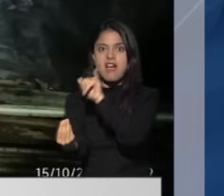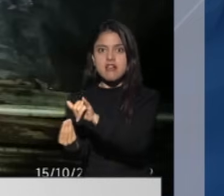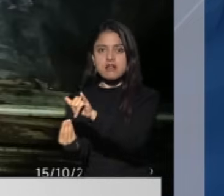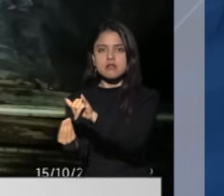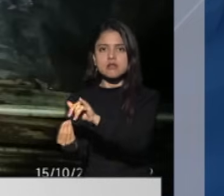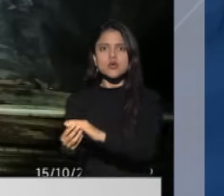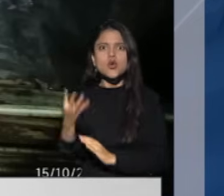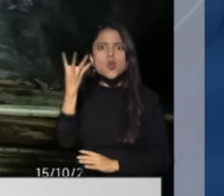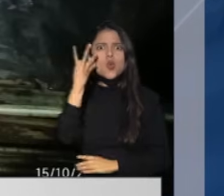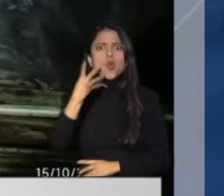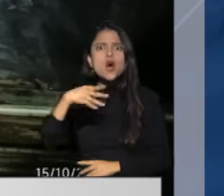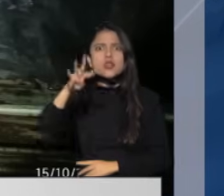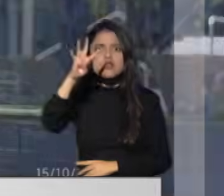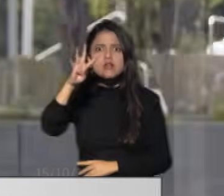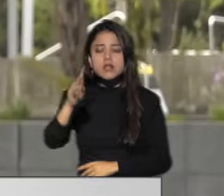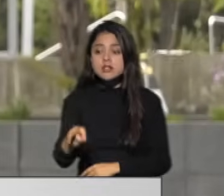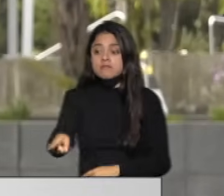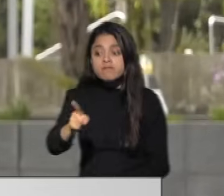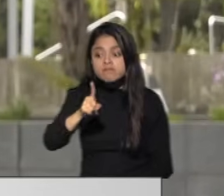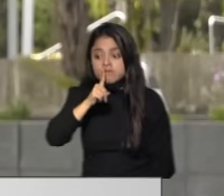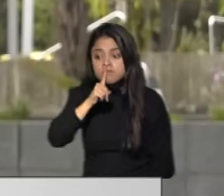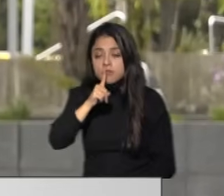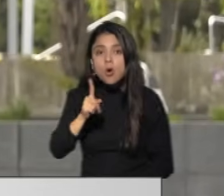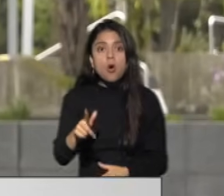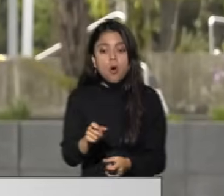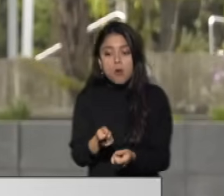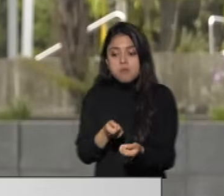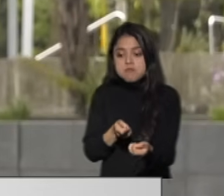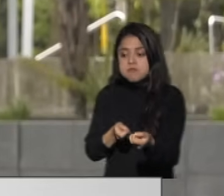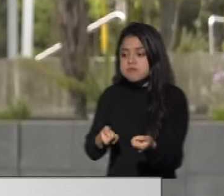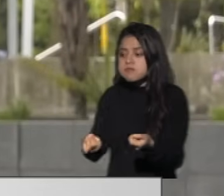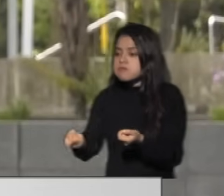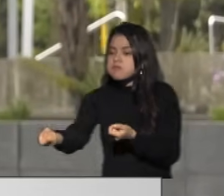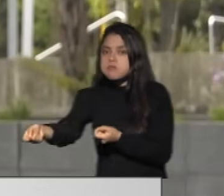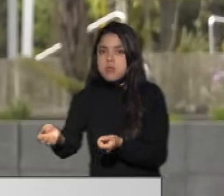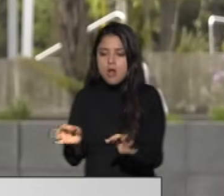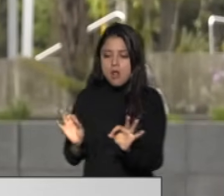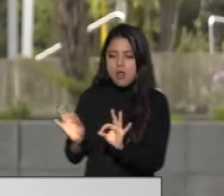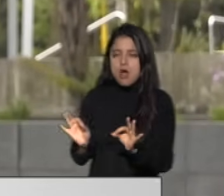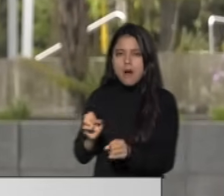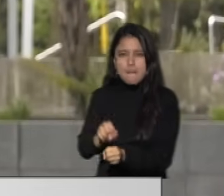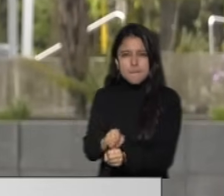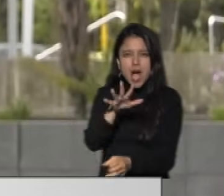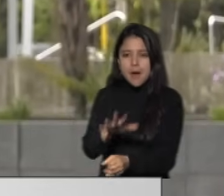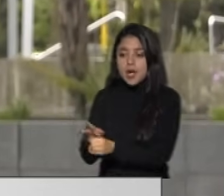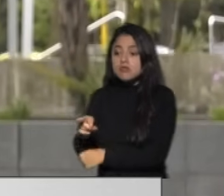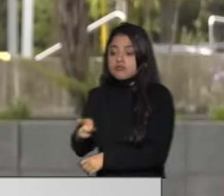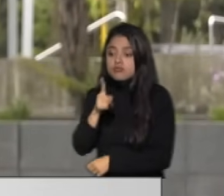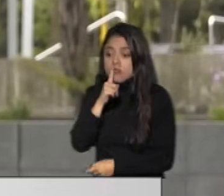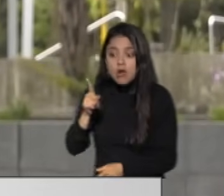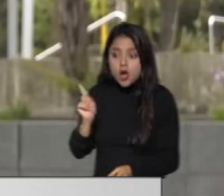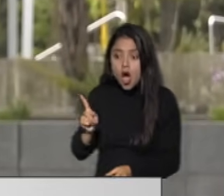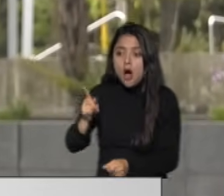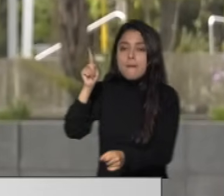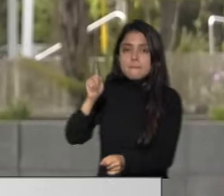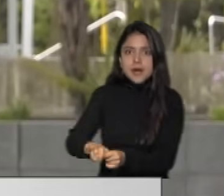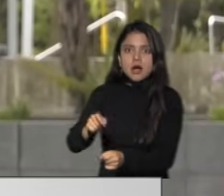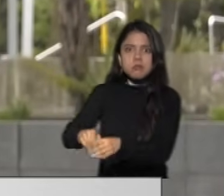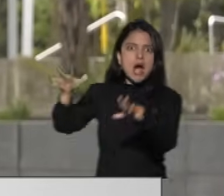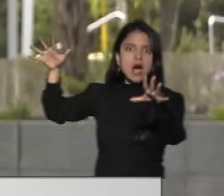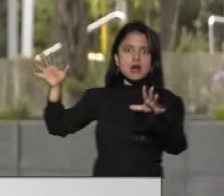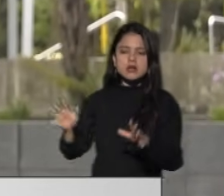sujetos a que explotaran algunos artefactos que habían instalado en este lugar de este corregimiento. También les dijeron que en la